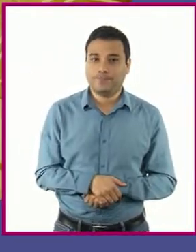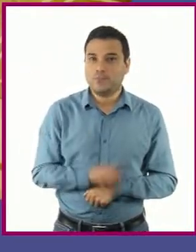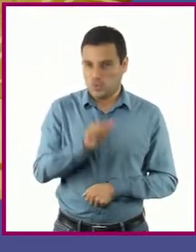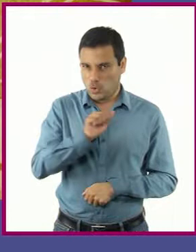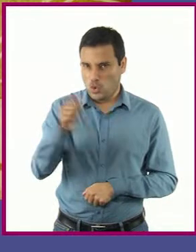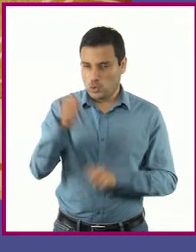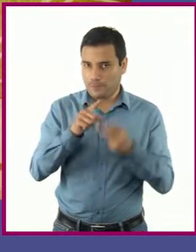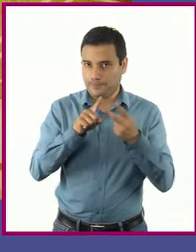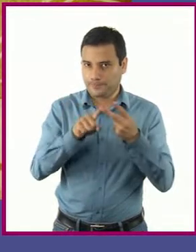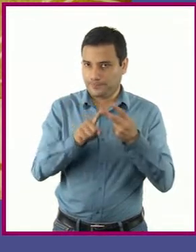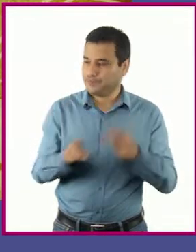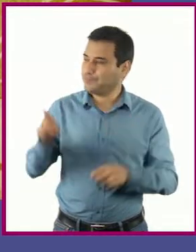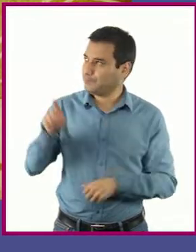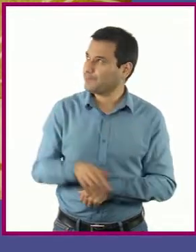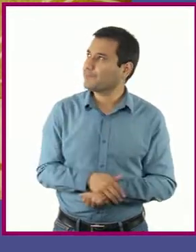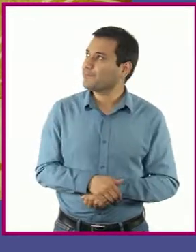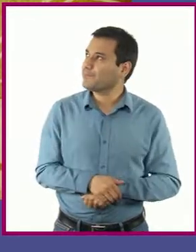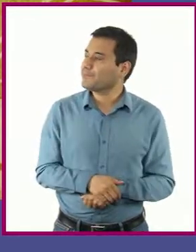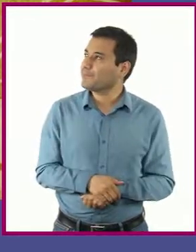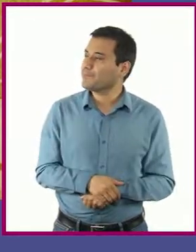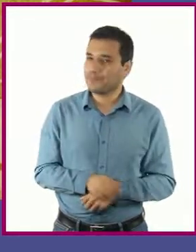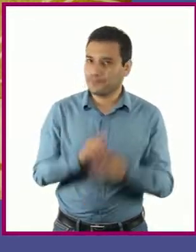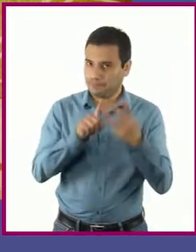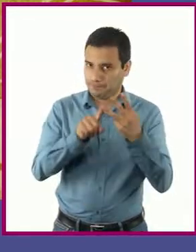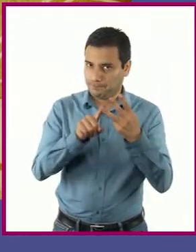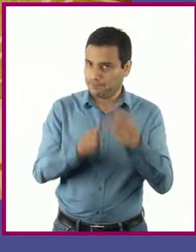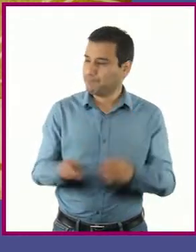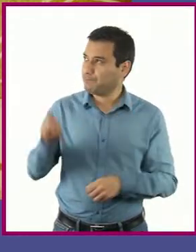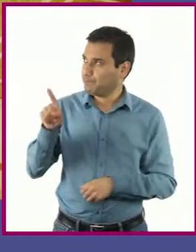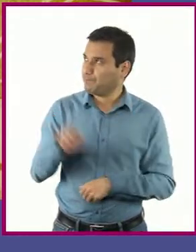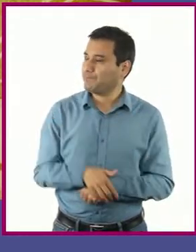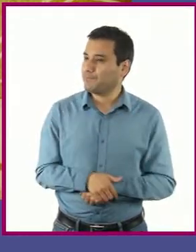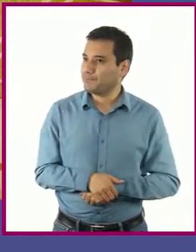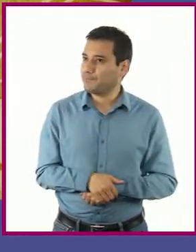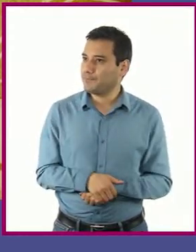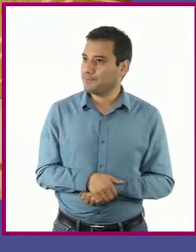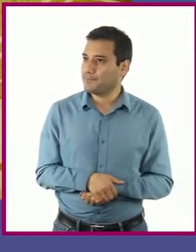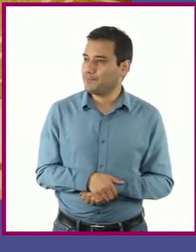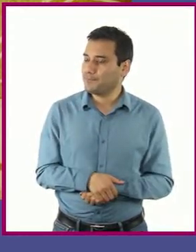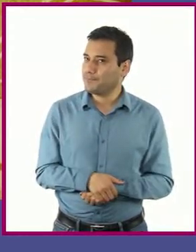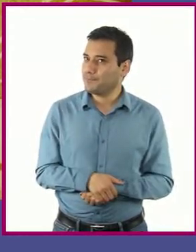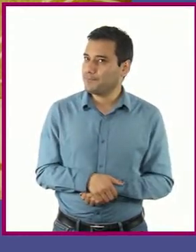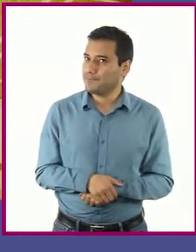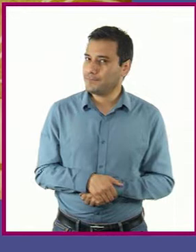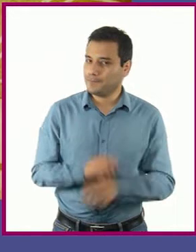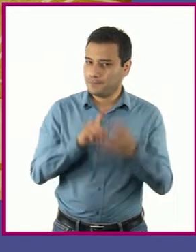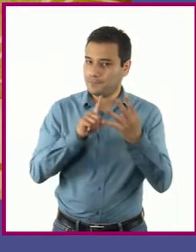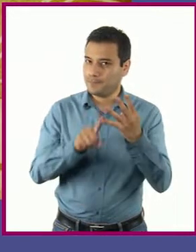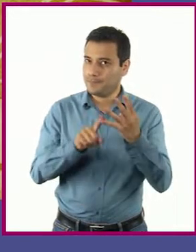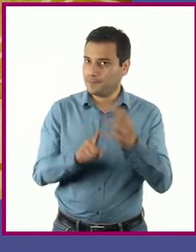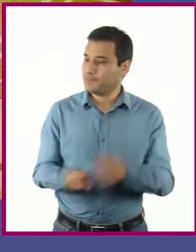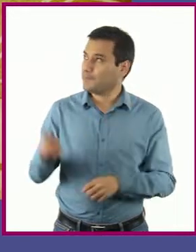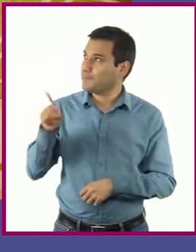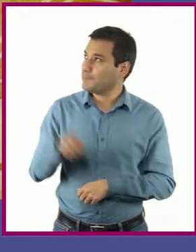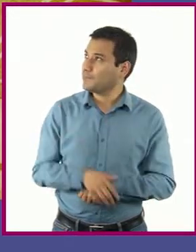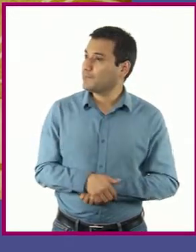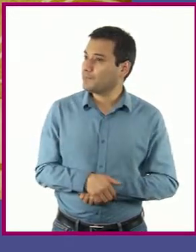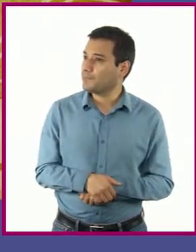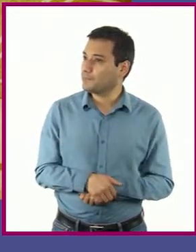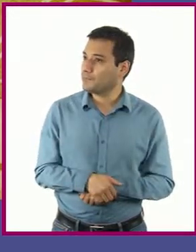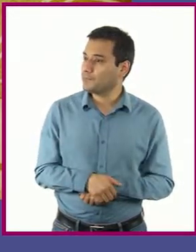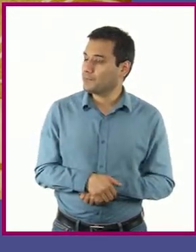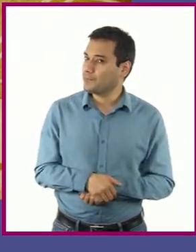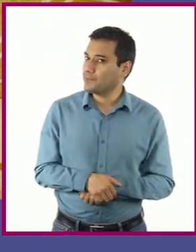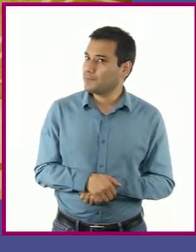feliz, felices, capaz, capaces, pez,